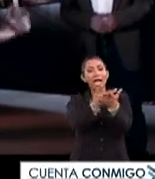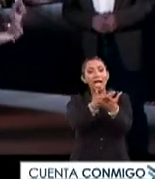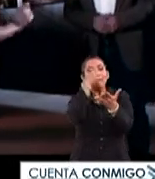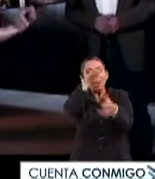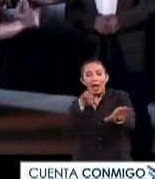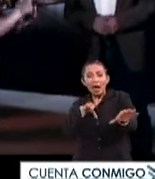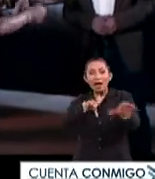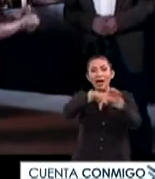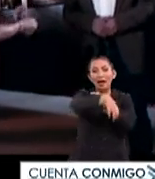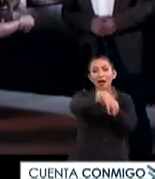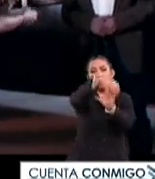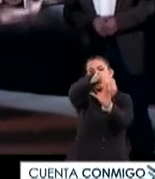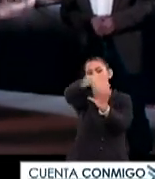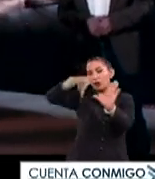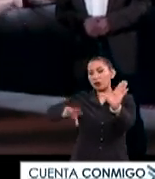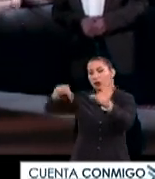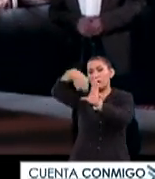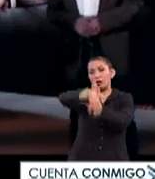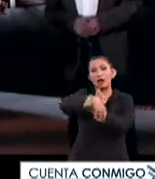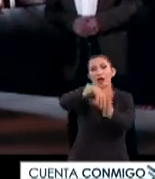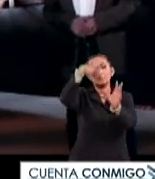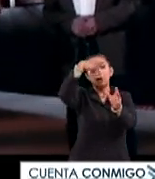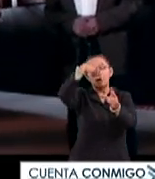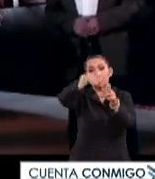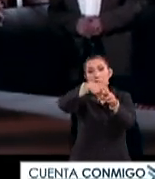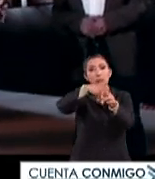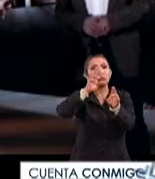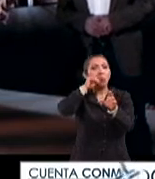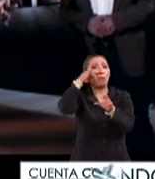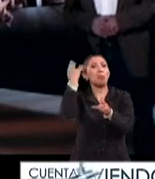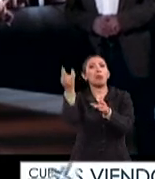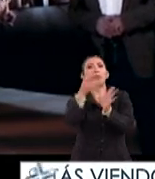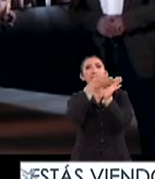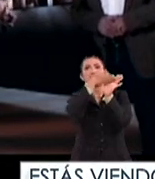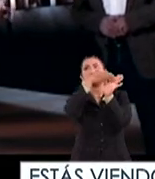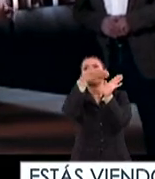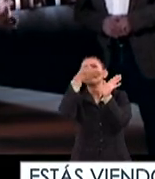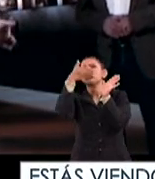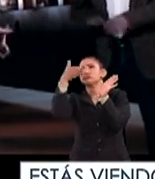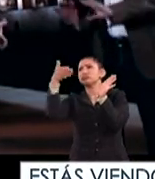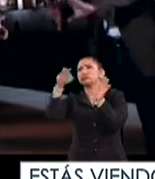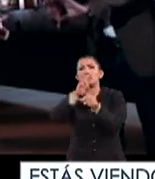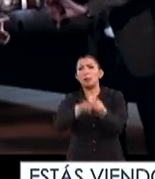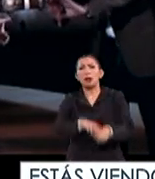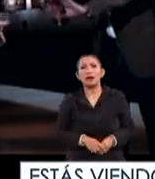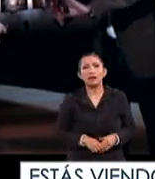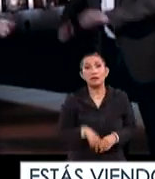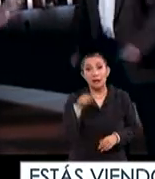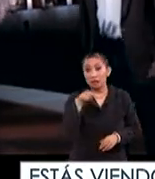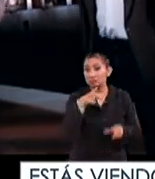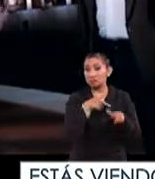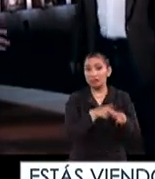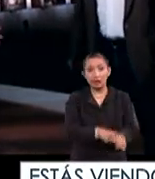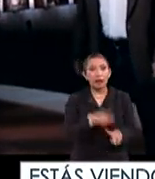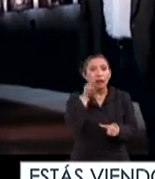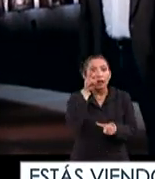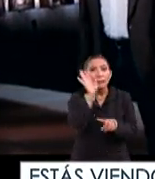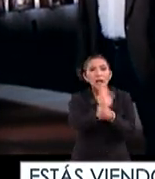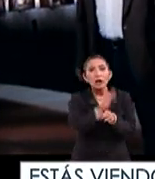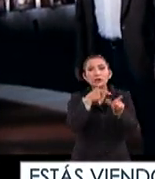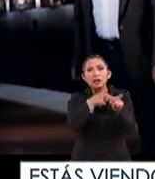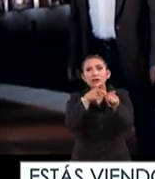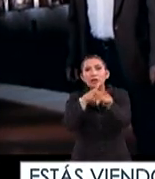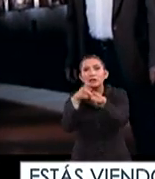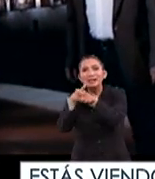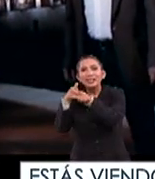ellos para cambiar el rollo y regresar. Entonces, ese corte y pega tú no lo notas, para ti es un plano secuencia. Claro, ¿no? Sigues ahí. Sigues ahí, o